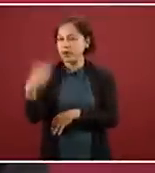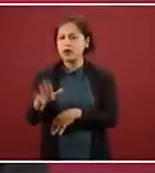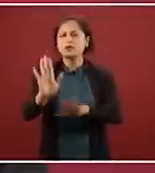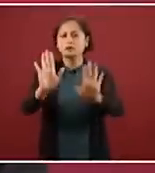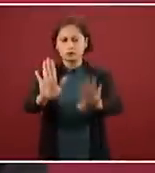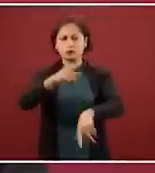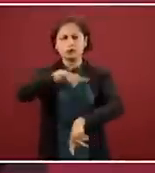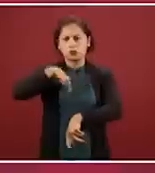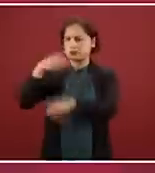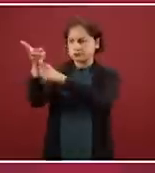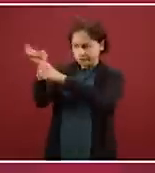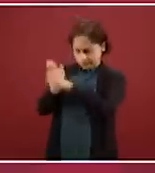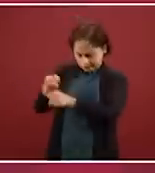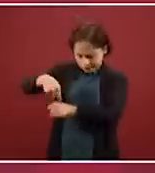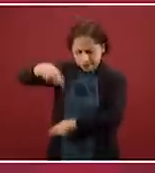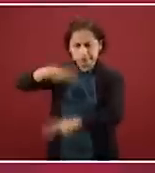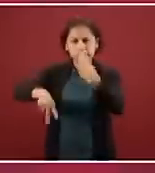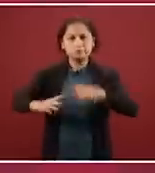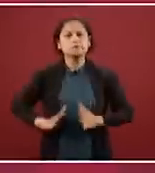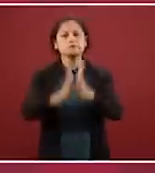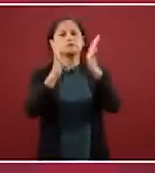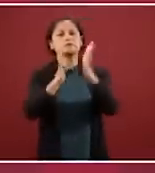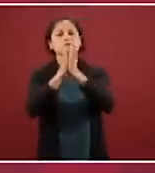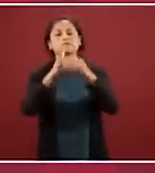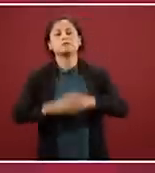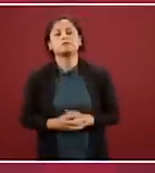participar. Vamos a